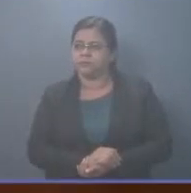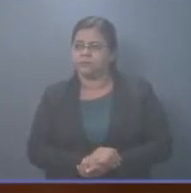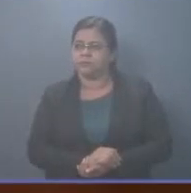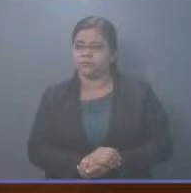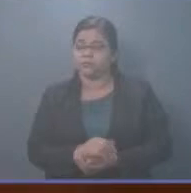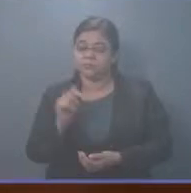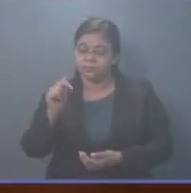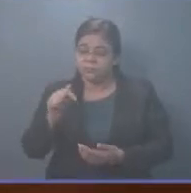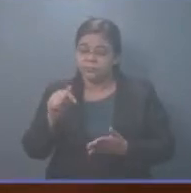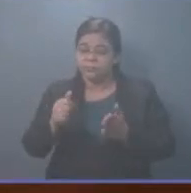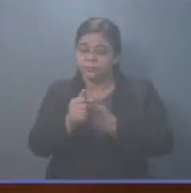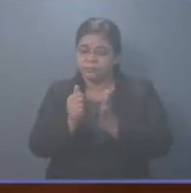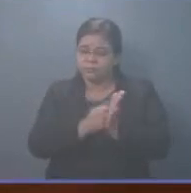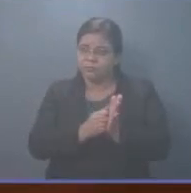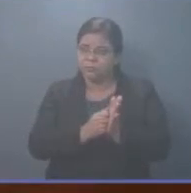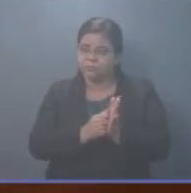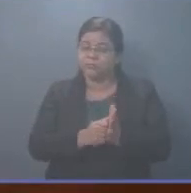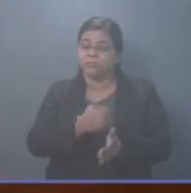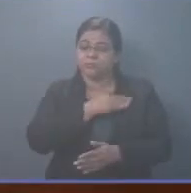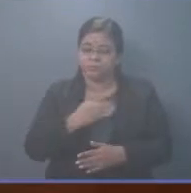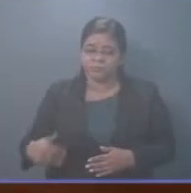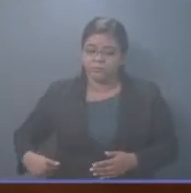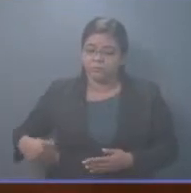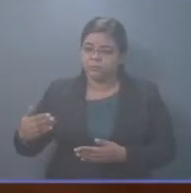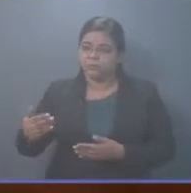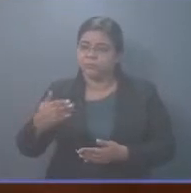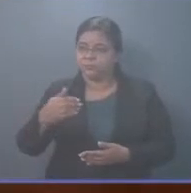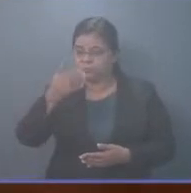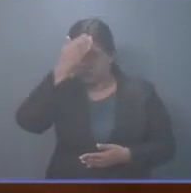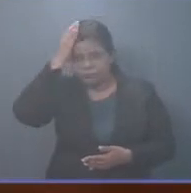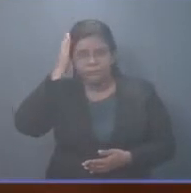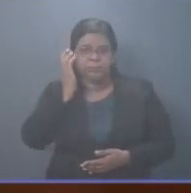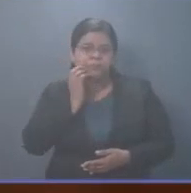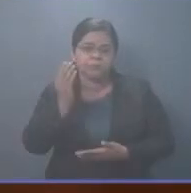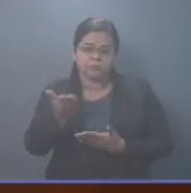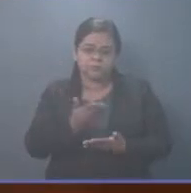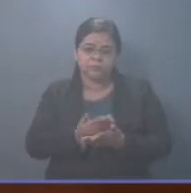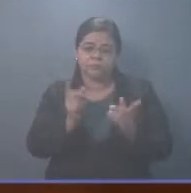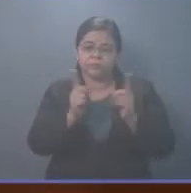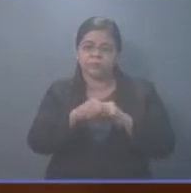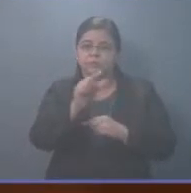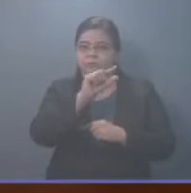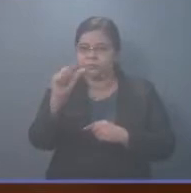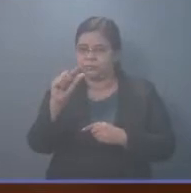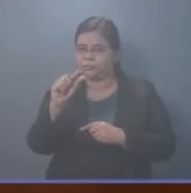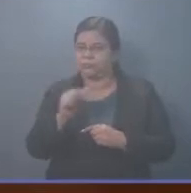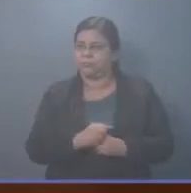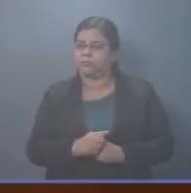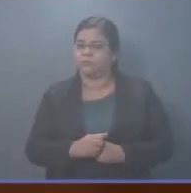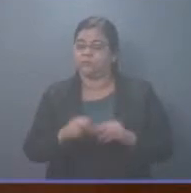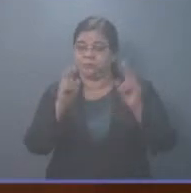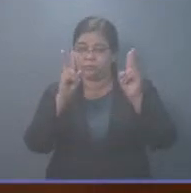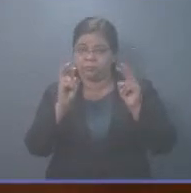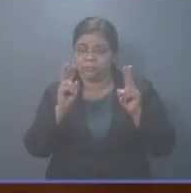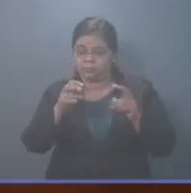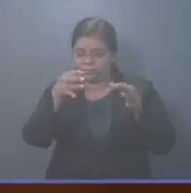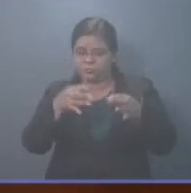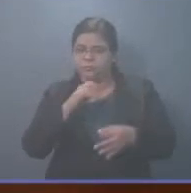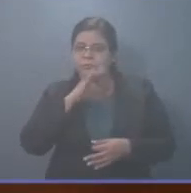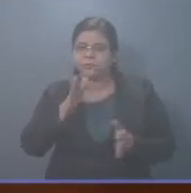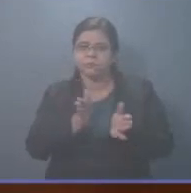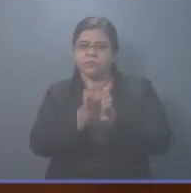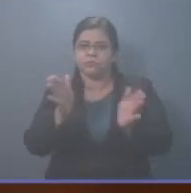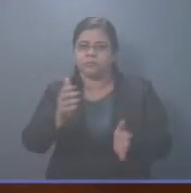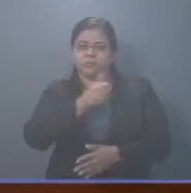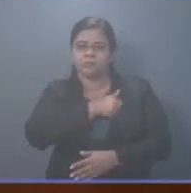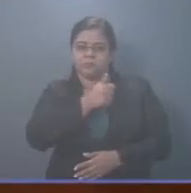En este artículo el presidente propone modificar el acápite. El acápite original dice deberes generales